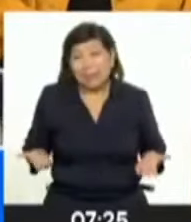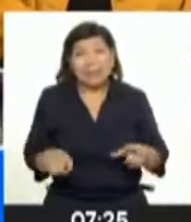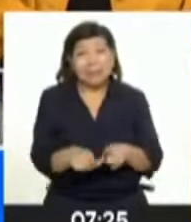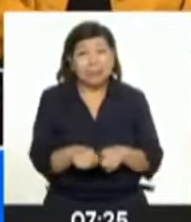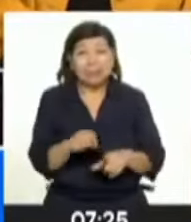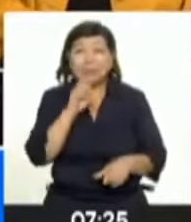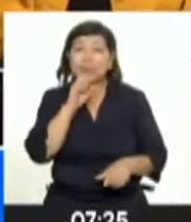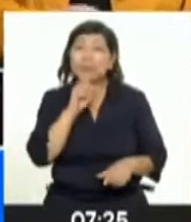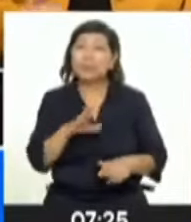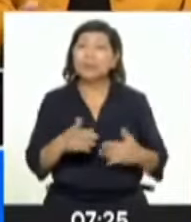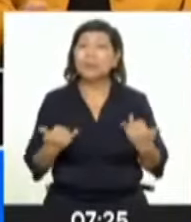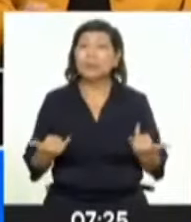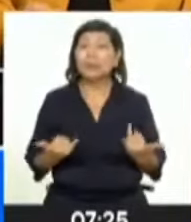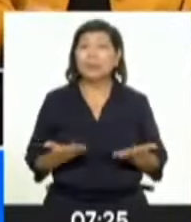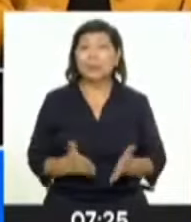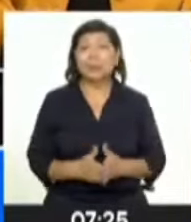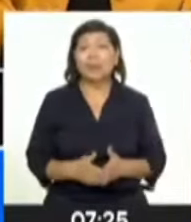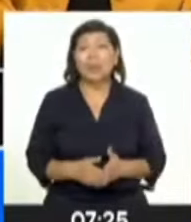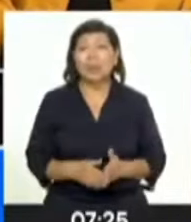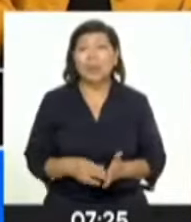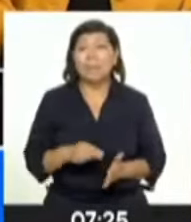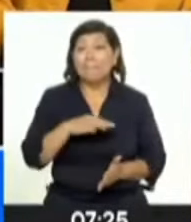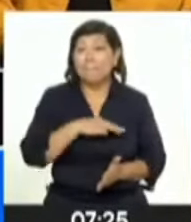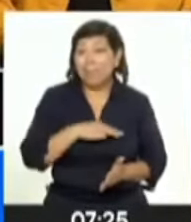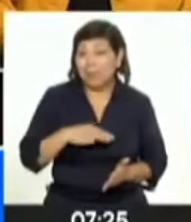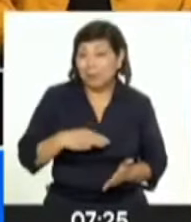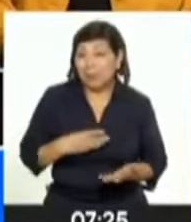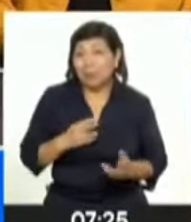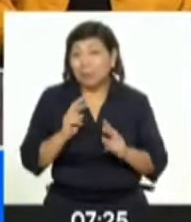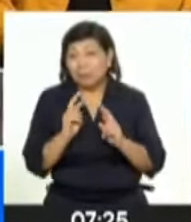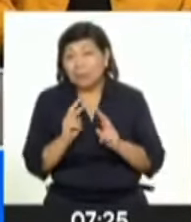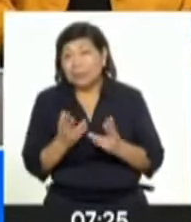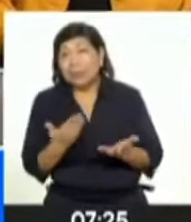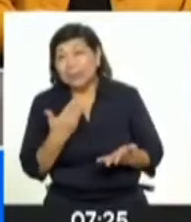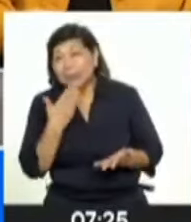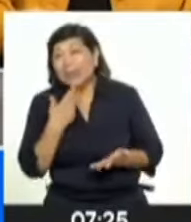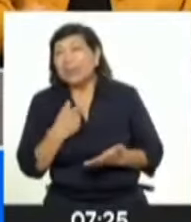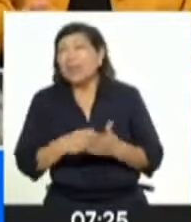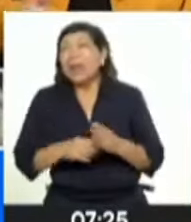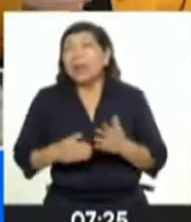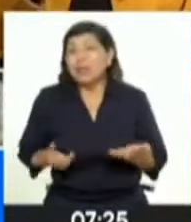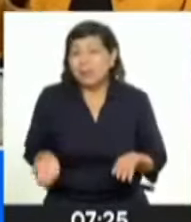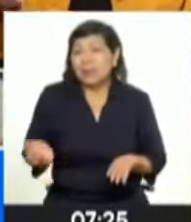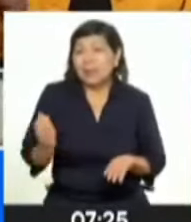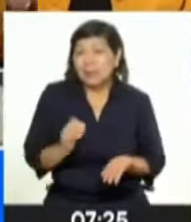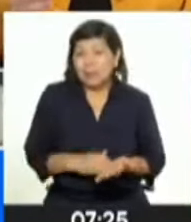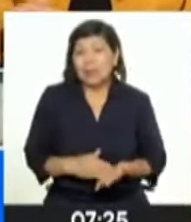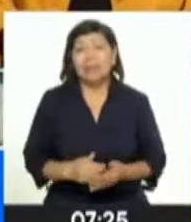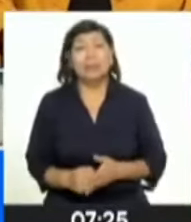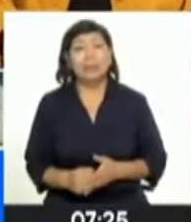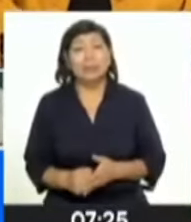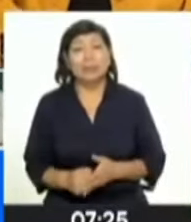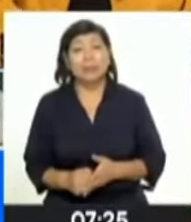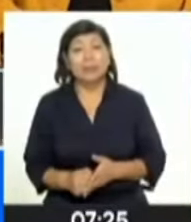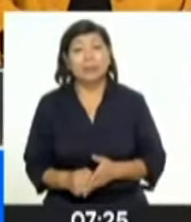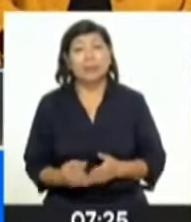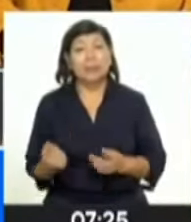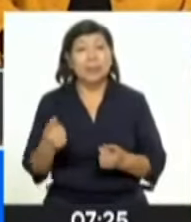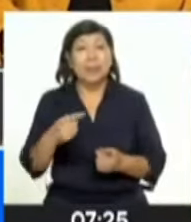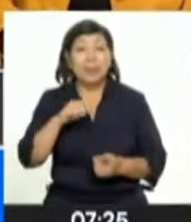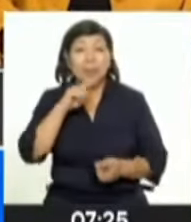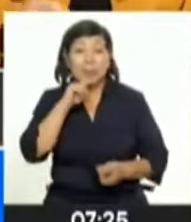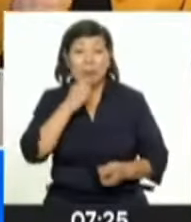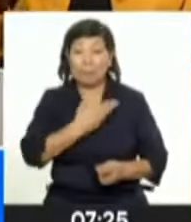les comento que en el gabinete estamos viendo nuevamente, por instrucción directa a la